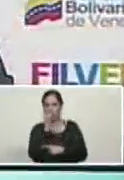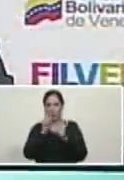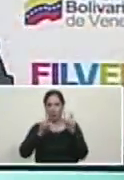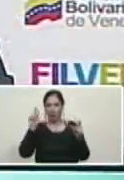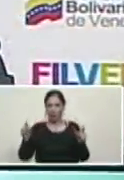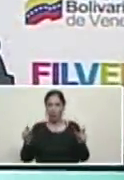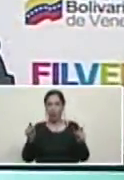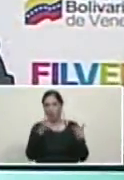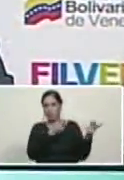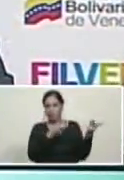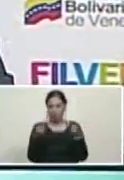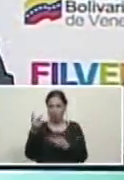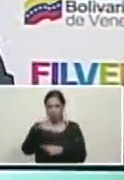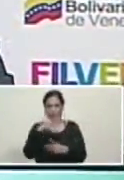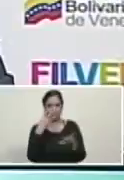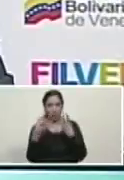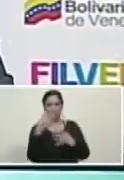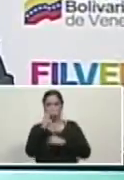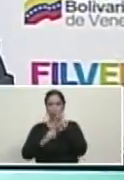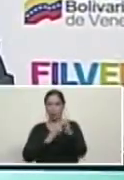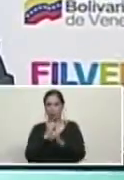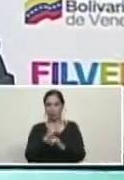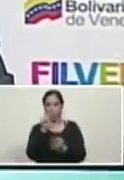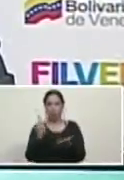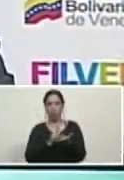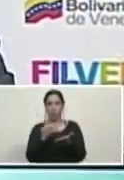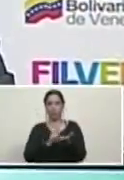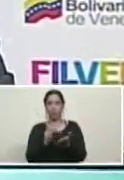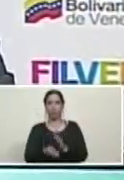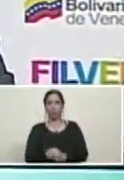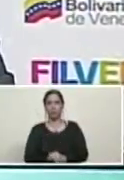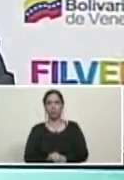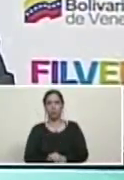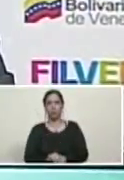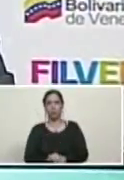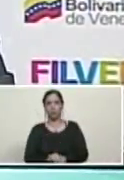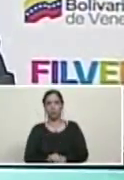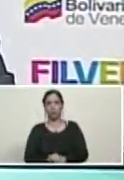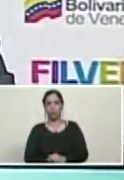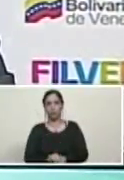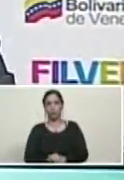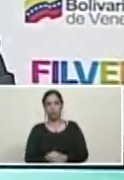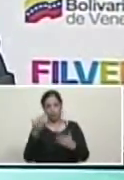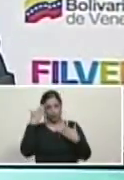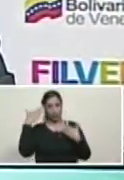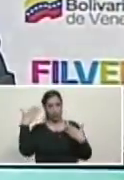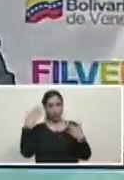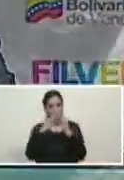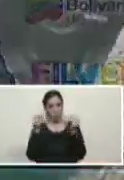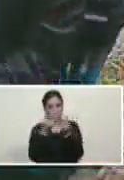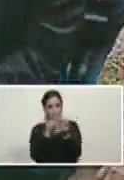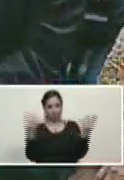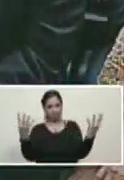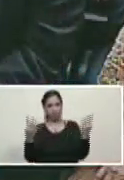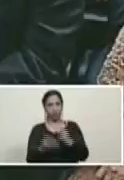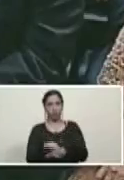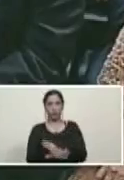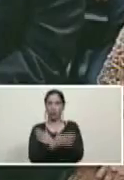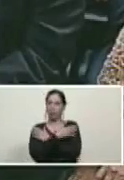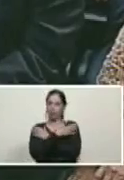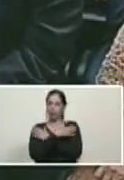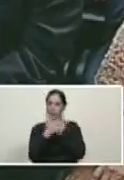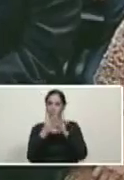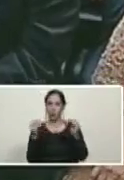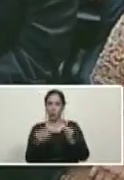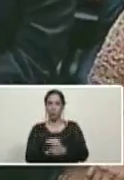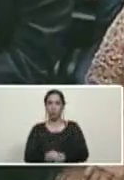Matías Segretti, Alicia Hratko. Mi saludo, mi abrazo a todas